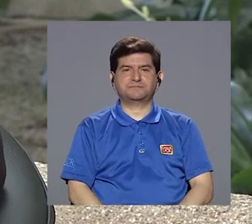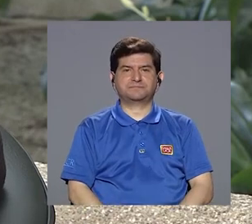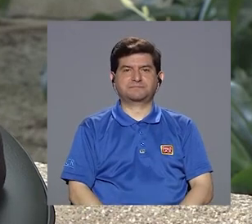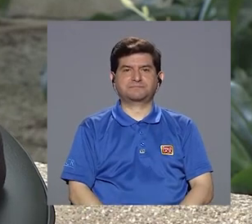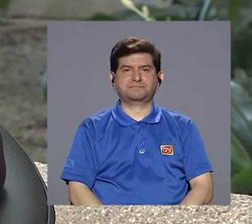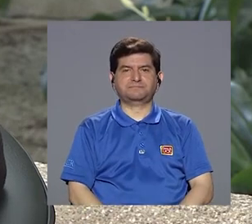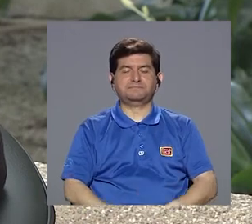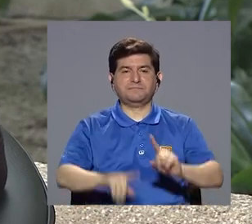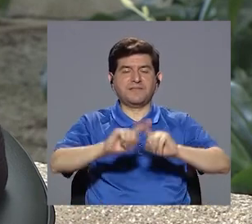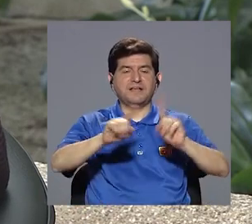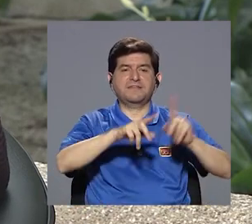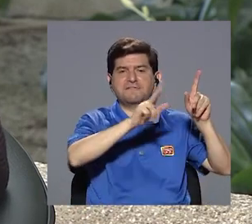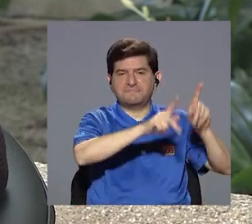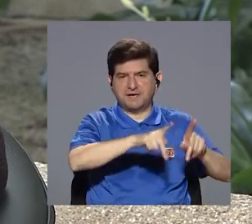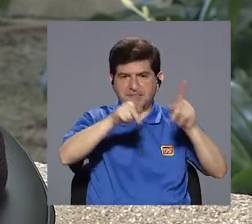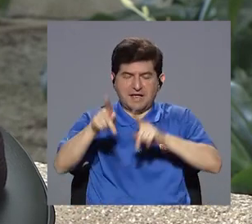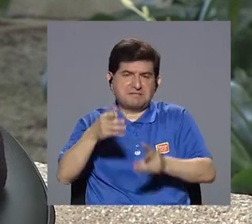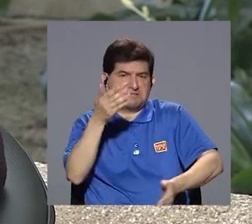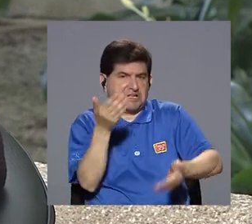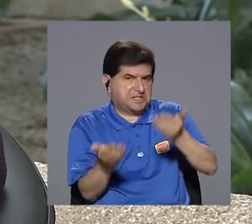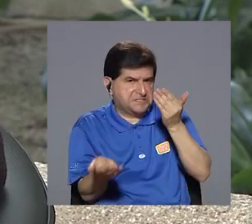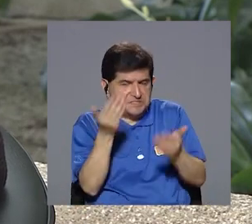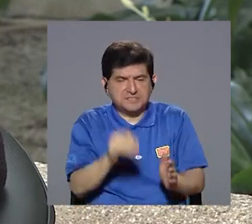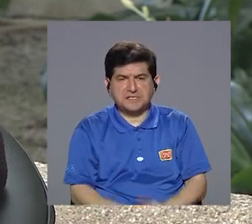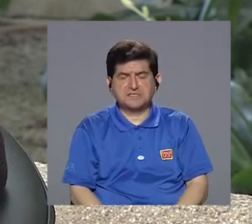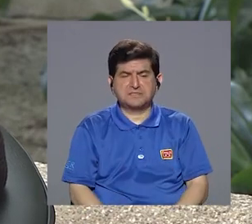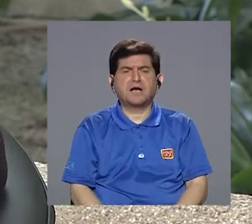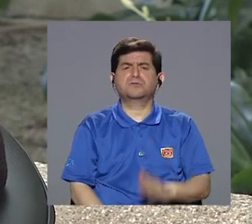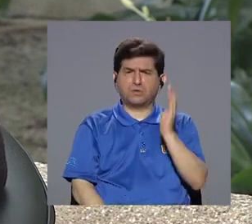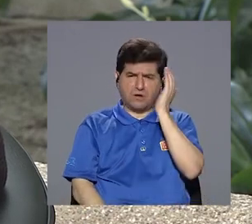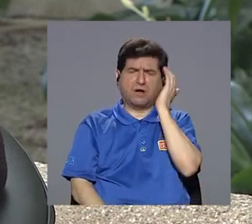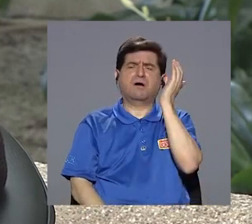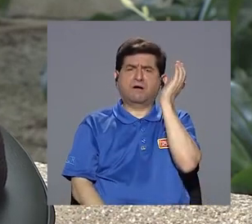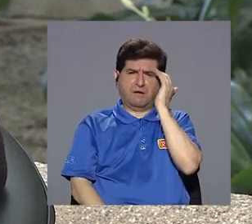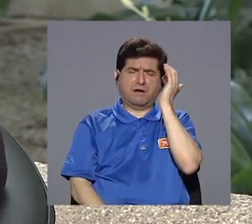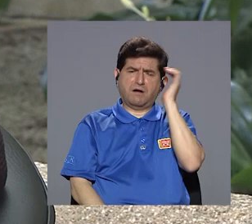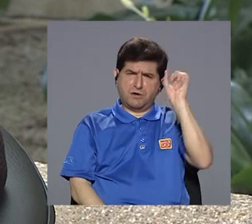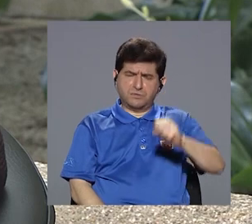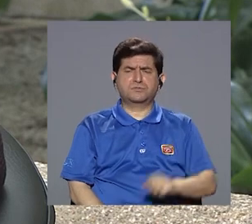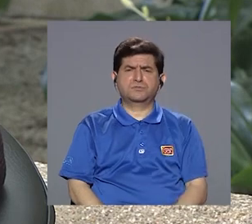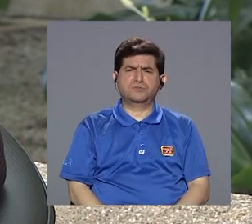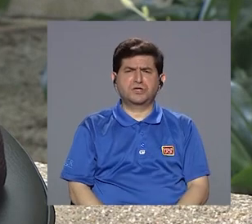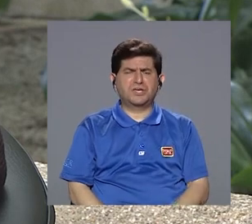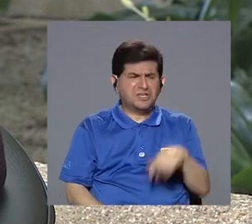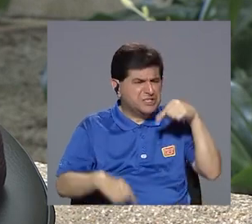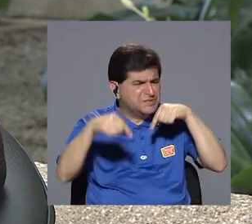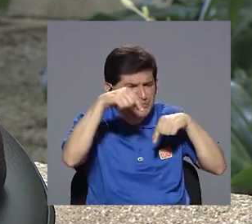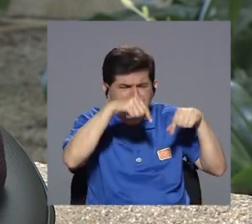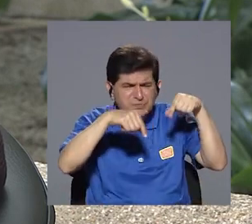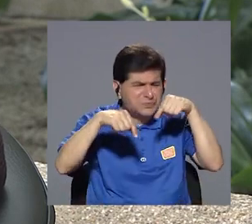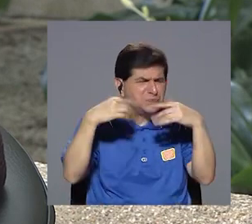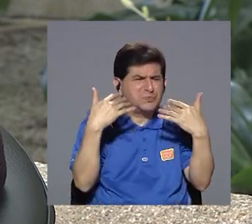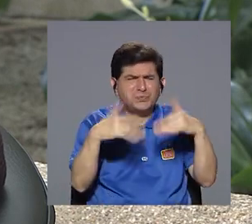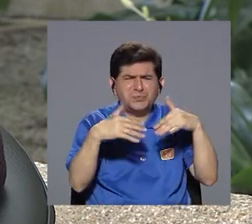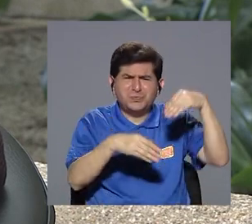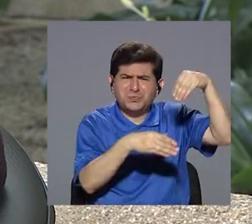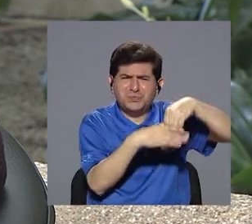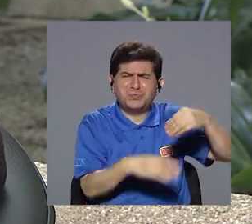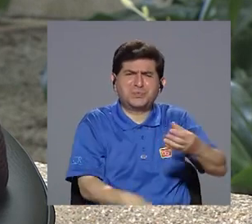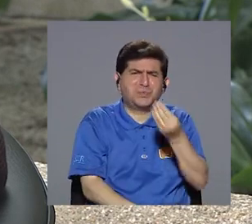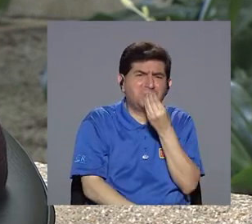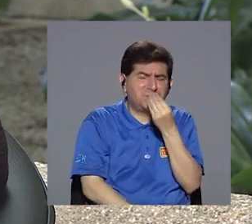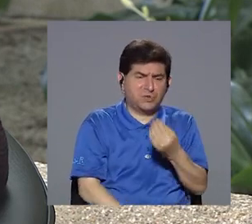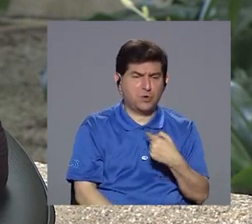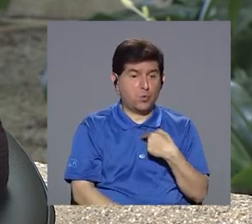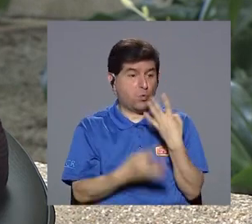Entonces, muchas de las personas, de repente adquirimos conciencia de la cantidad de químicos que hay en los